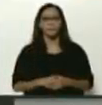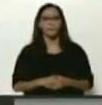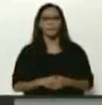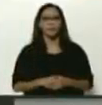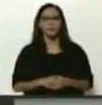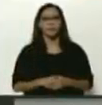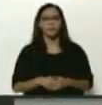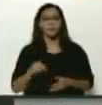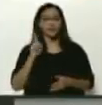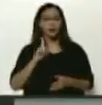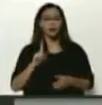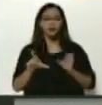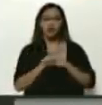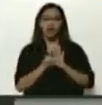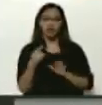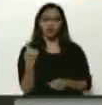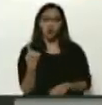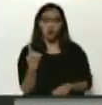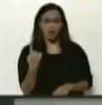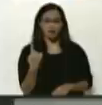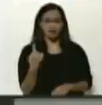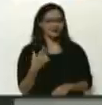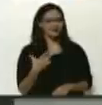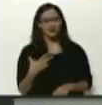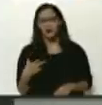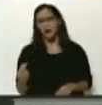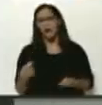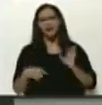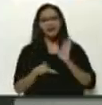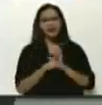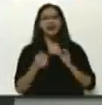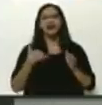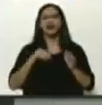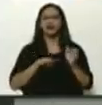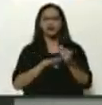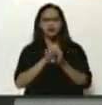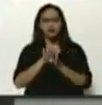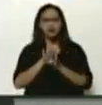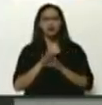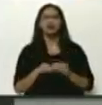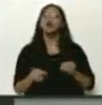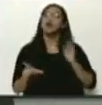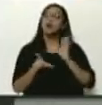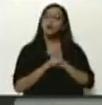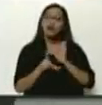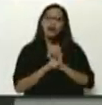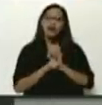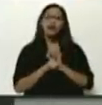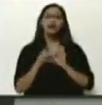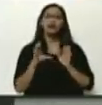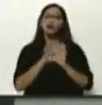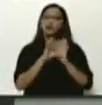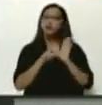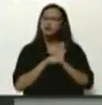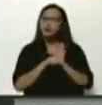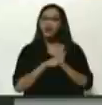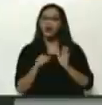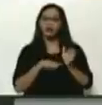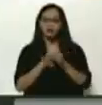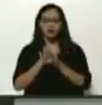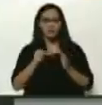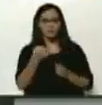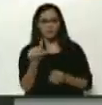Y de por sí, la ley sola. No, esa ley hay que desarrollarla, una ley constitucional que luego hay que desarrollar en varias leyes.